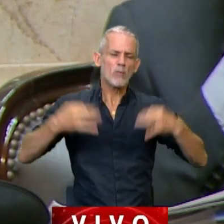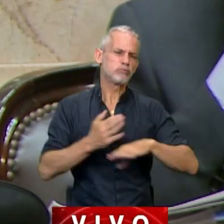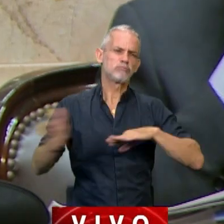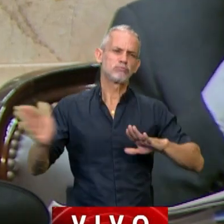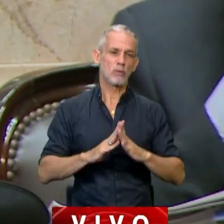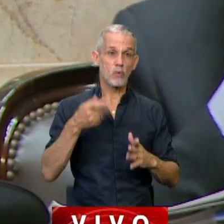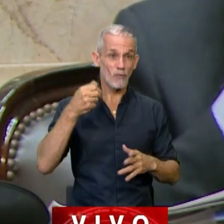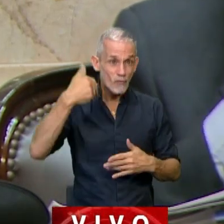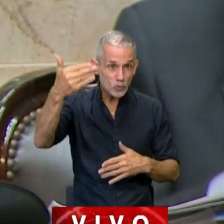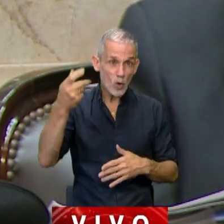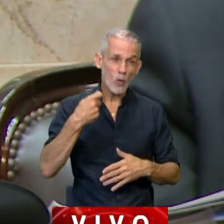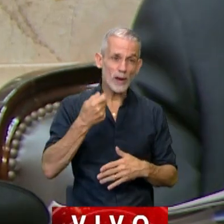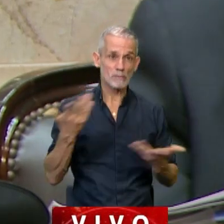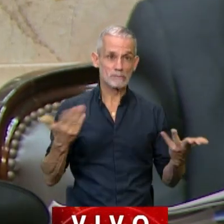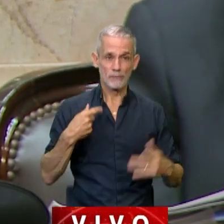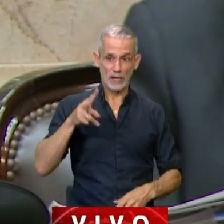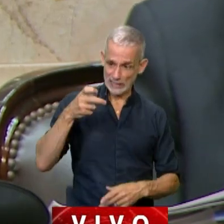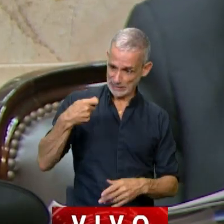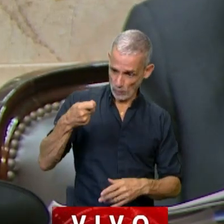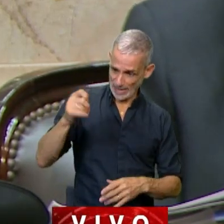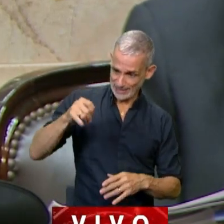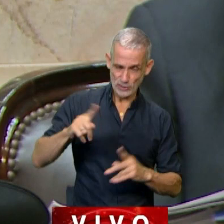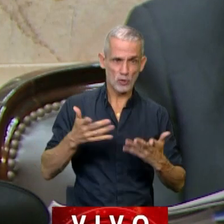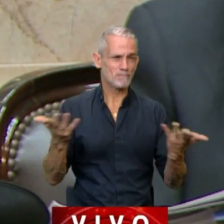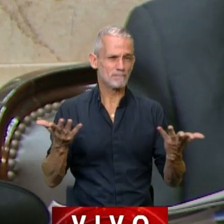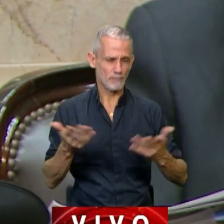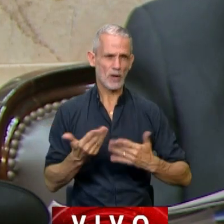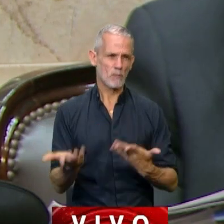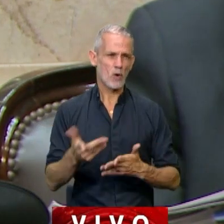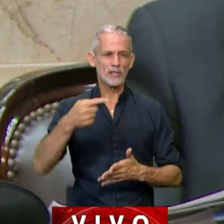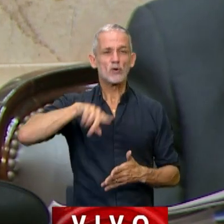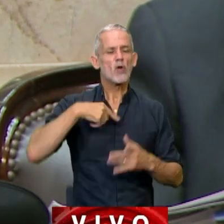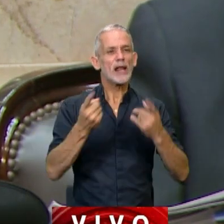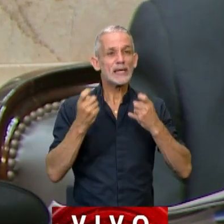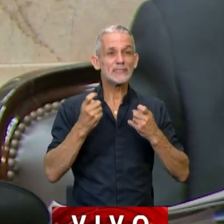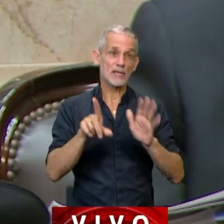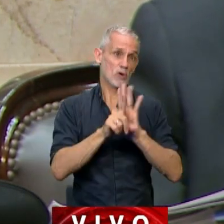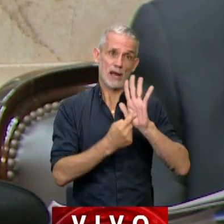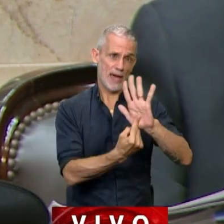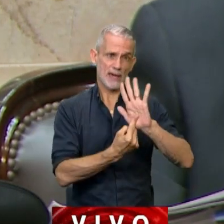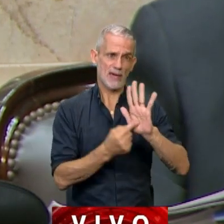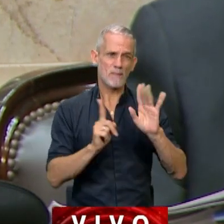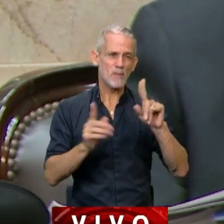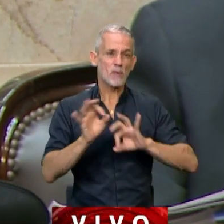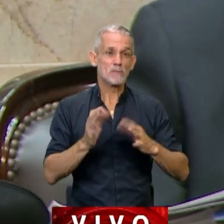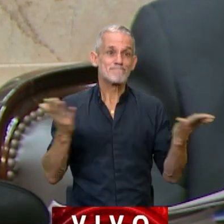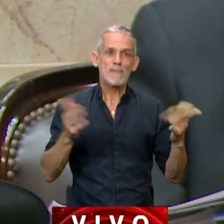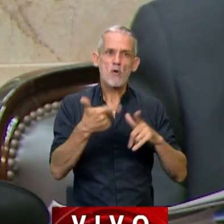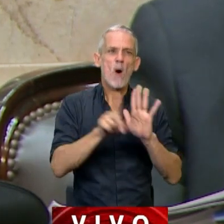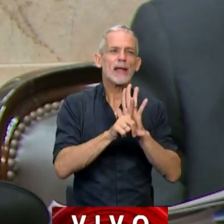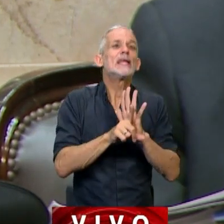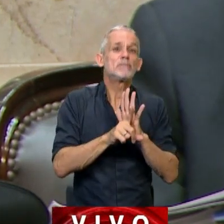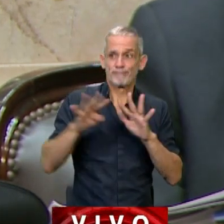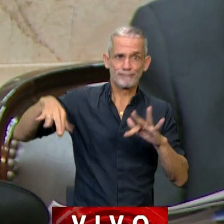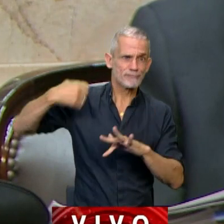jubilados y jubiladas no sepan si van a poder acceder a ese derecho por eso necesitamos esta ley pero como no la tenemos